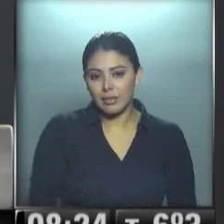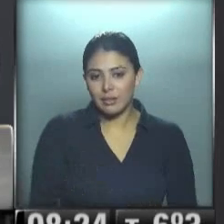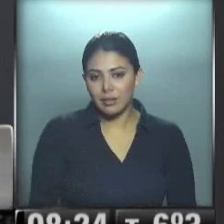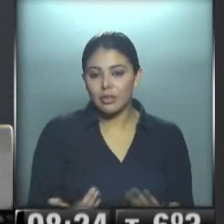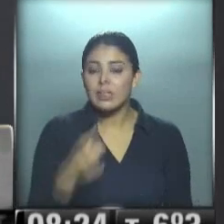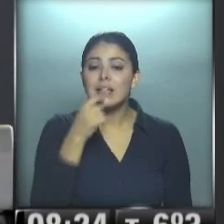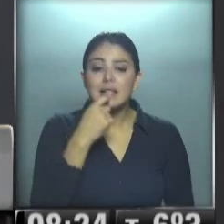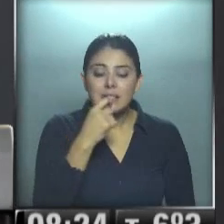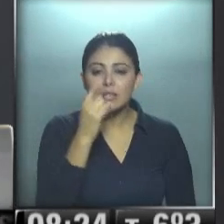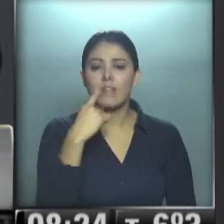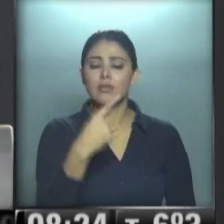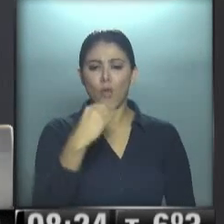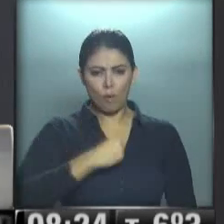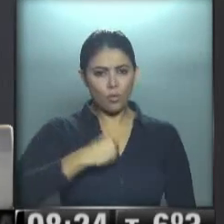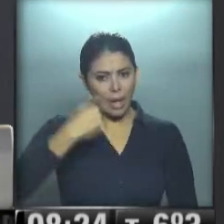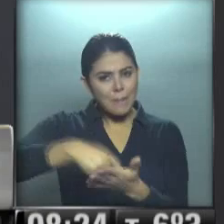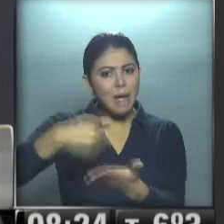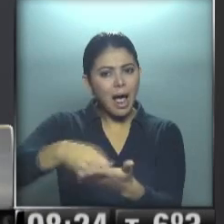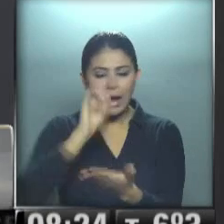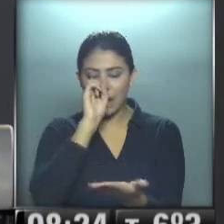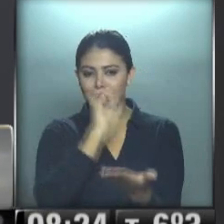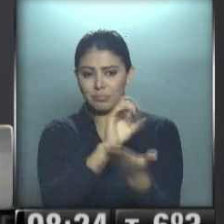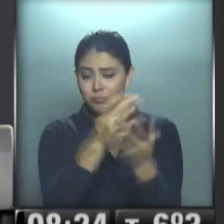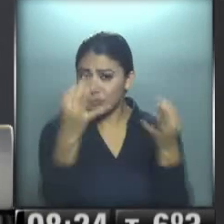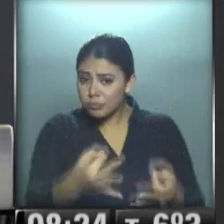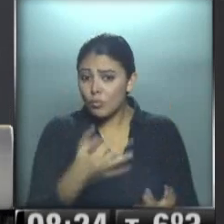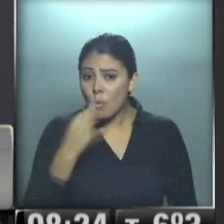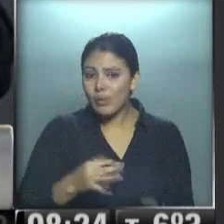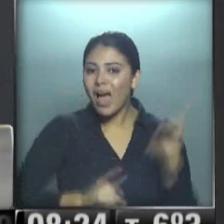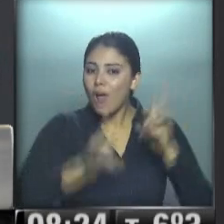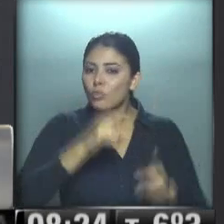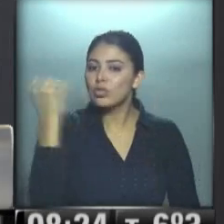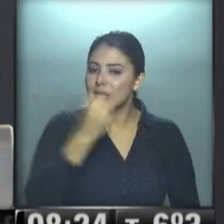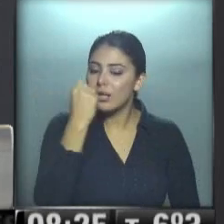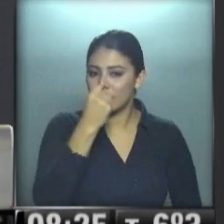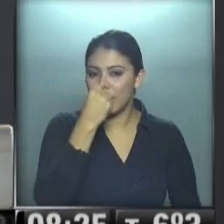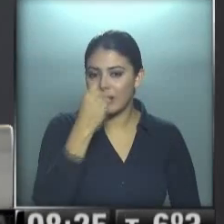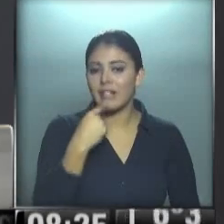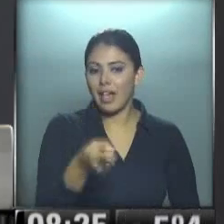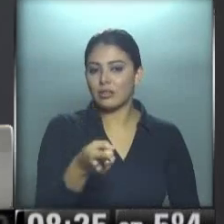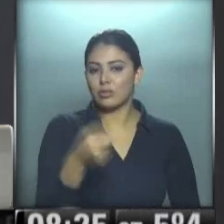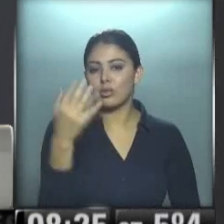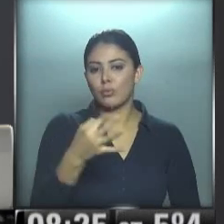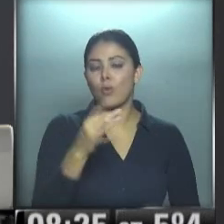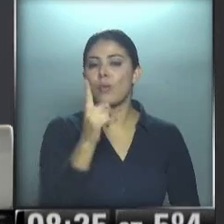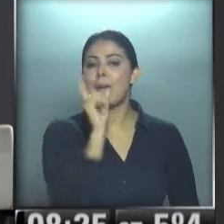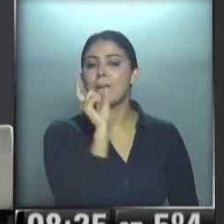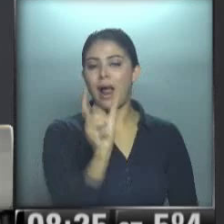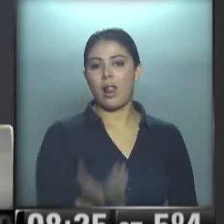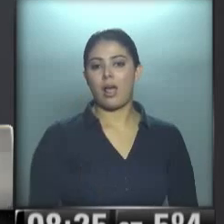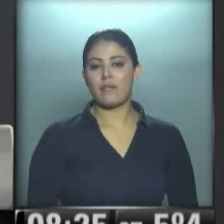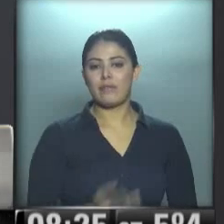donde manifestando voluntad de pago y haciendo el depósito correspondiente algunos pretenden asociar esto a una palabra